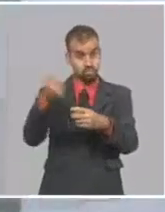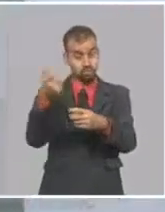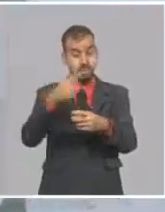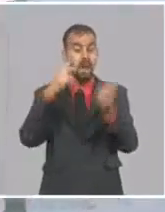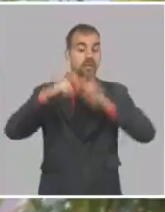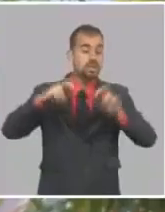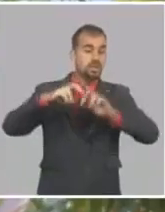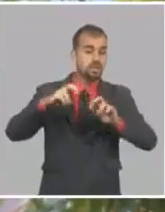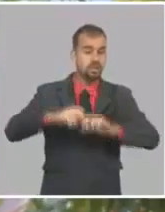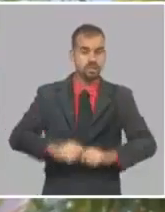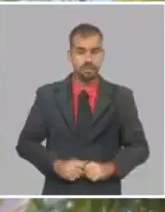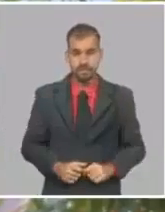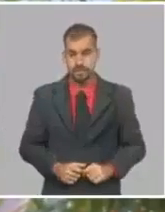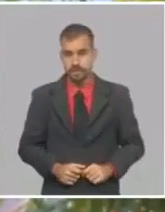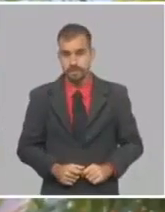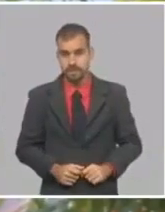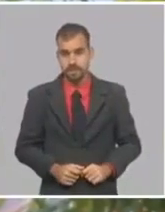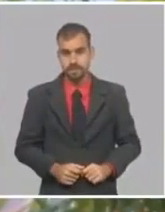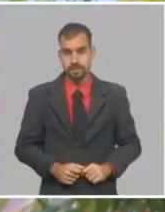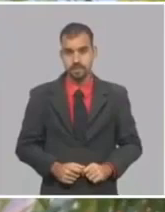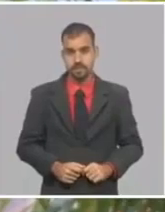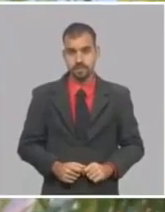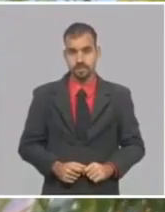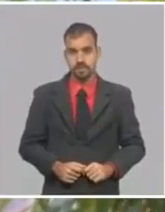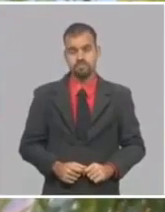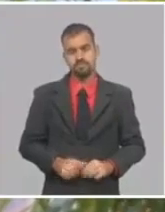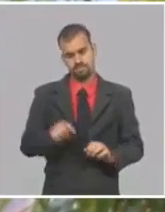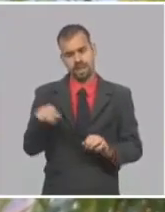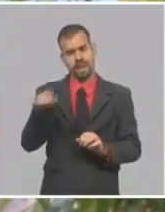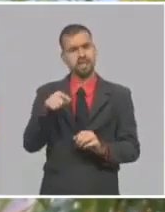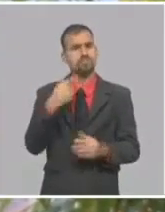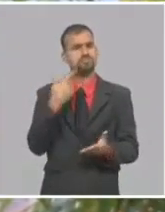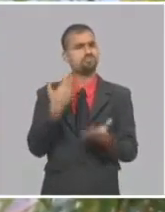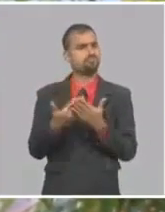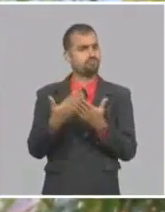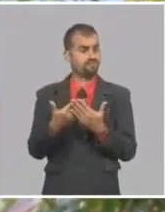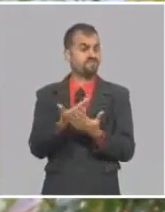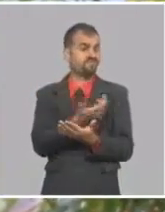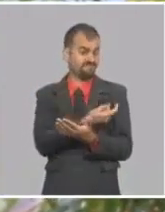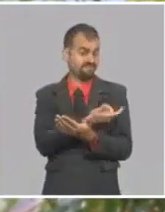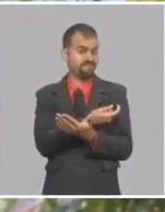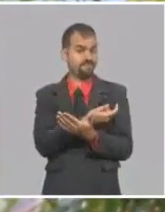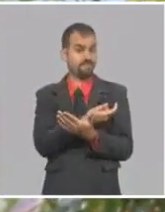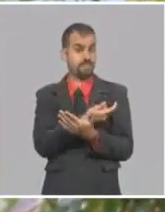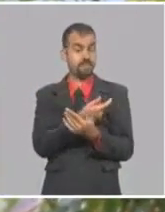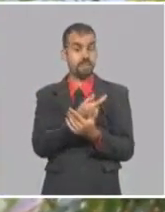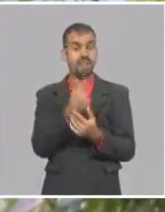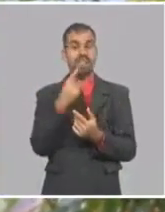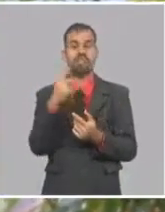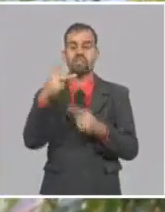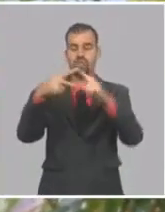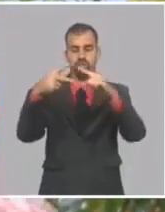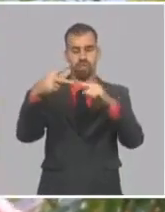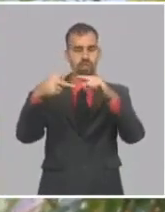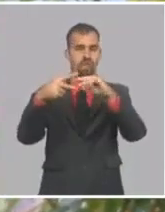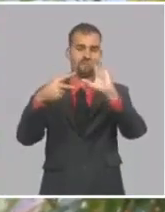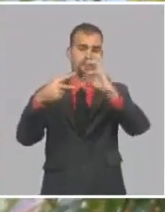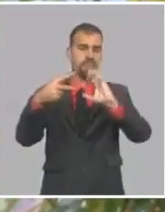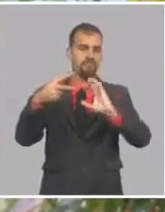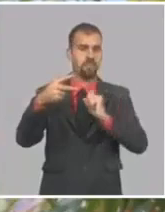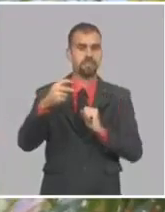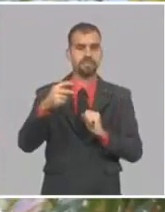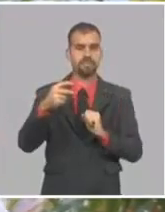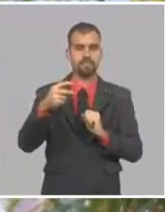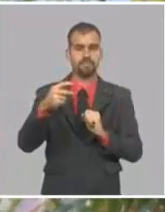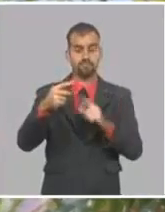investigación clínica. Sí, es un candidato vacunal conjugado a toxoide tetánico y tiene dos formulaciones, una